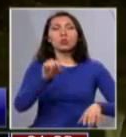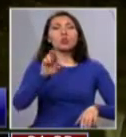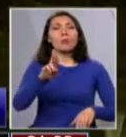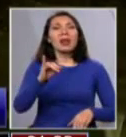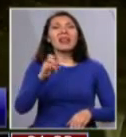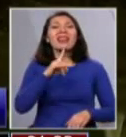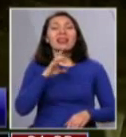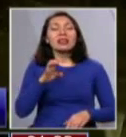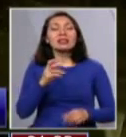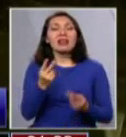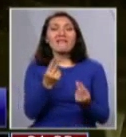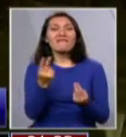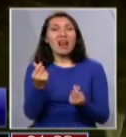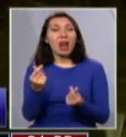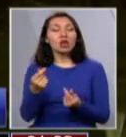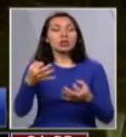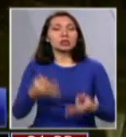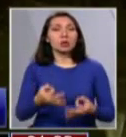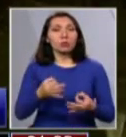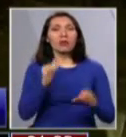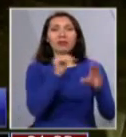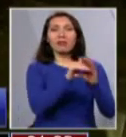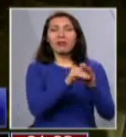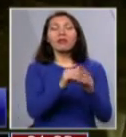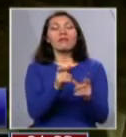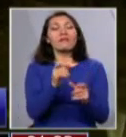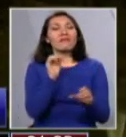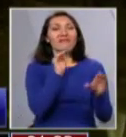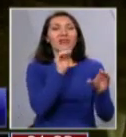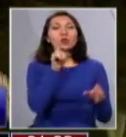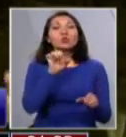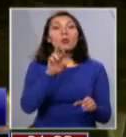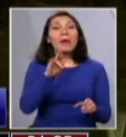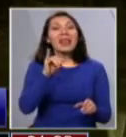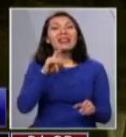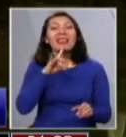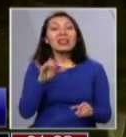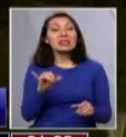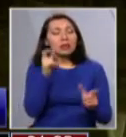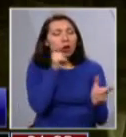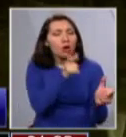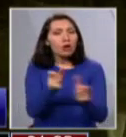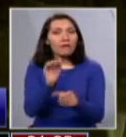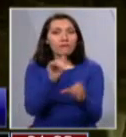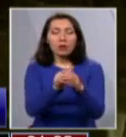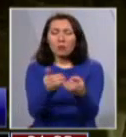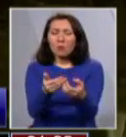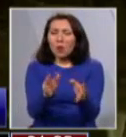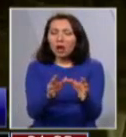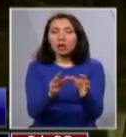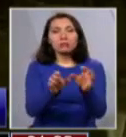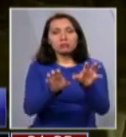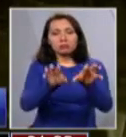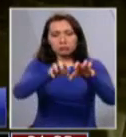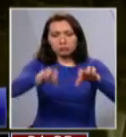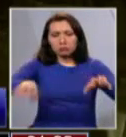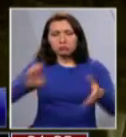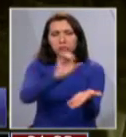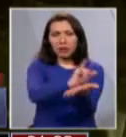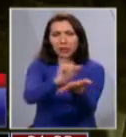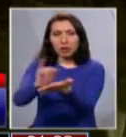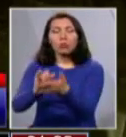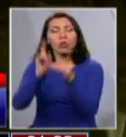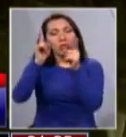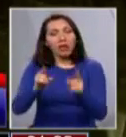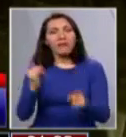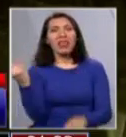valore y seguro con la superintendencia de bancos con cualquier cualquier realmente institución que